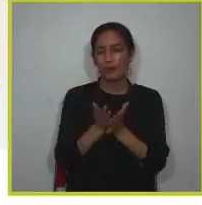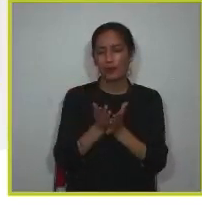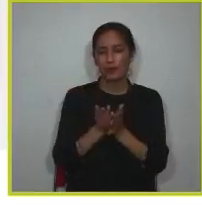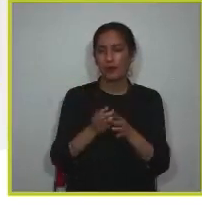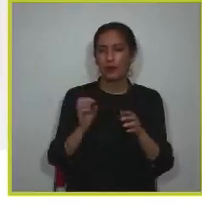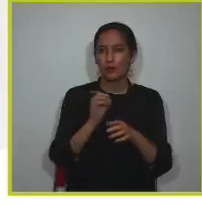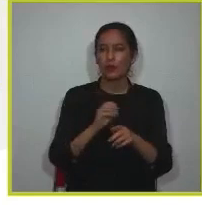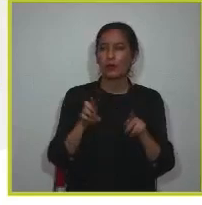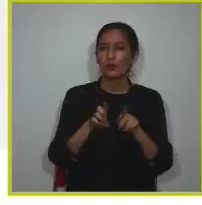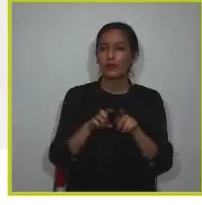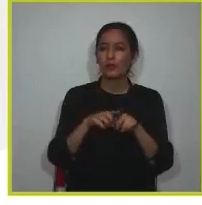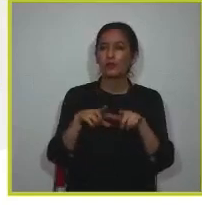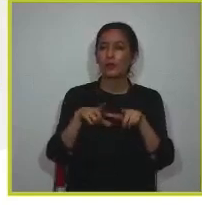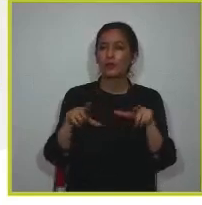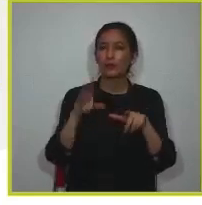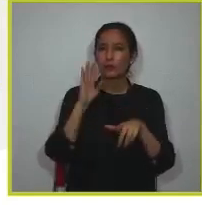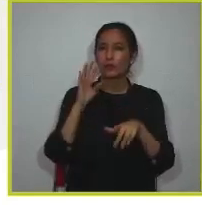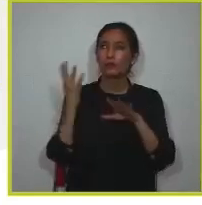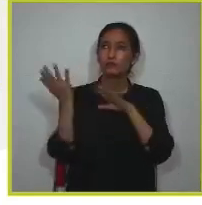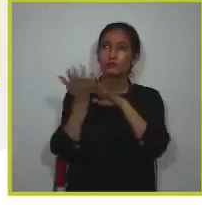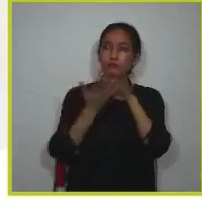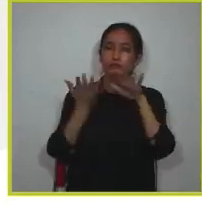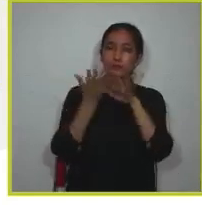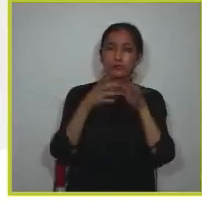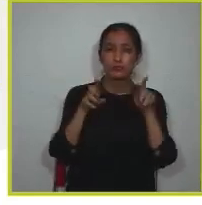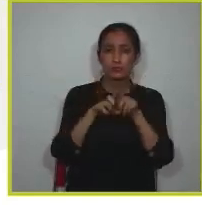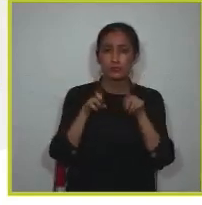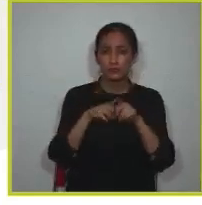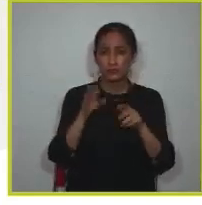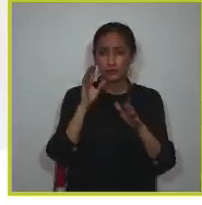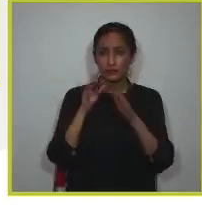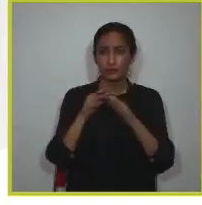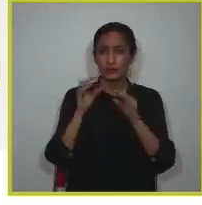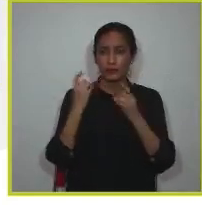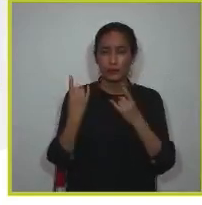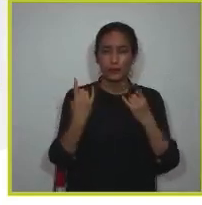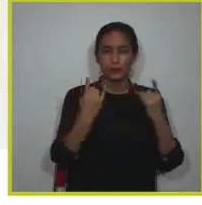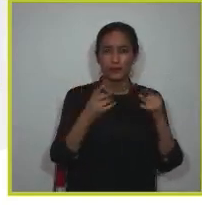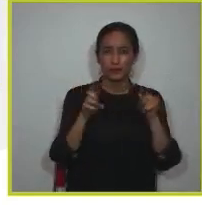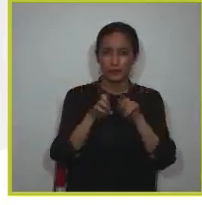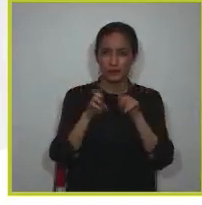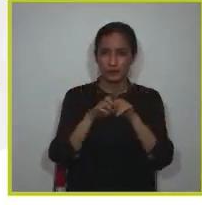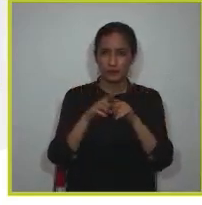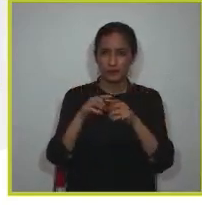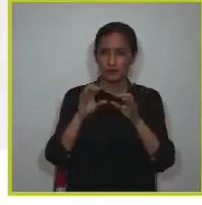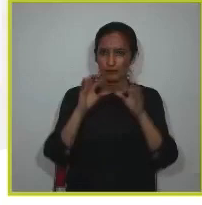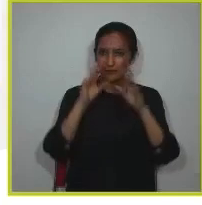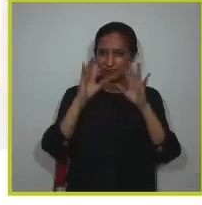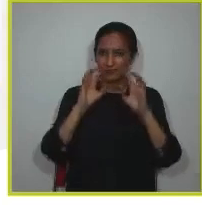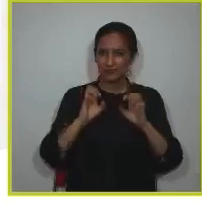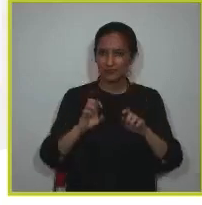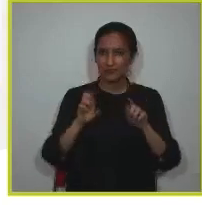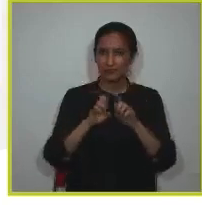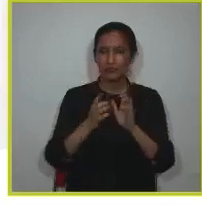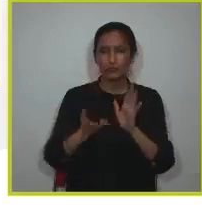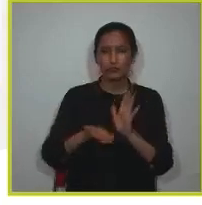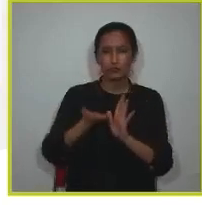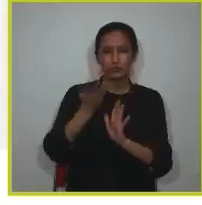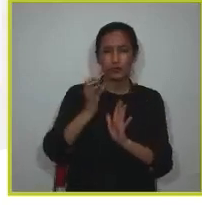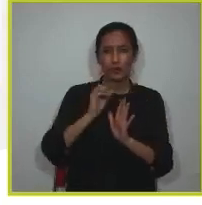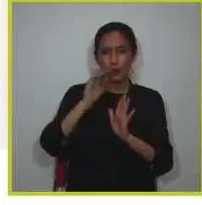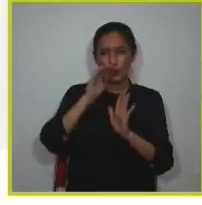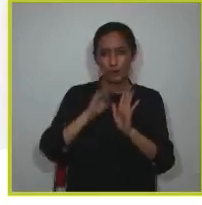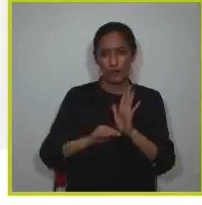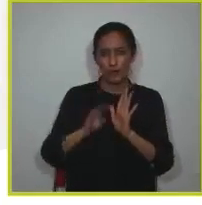la afectación a componentes ambientales la probabilidad de detección factores de graduación que hacen que subo baja la multa para